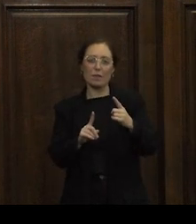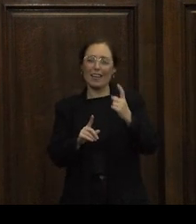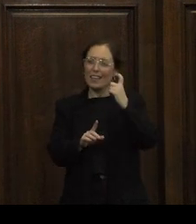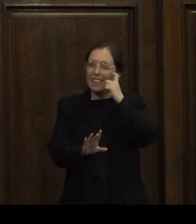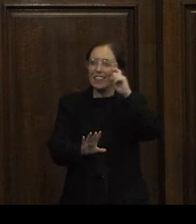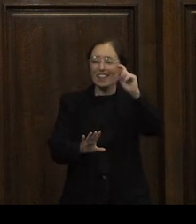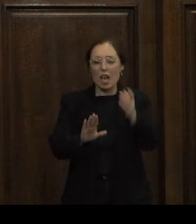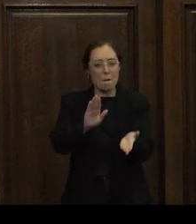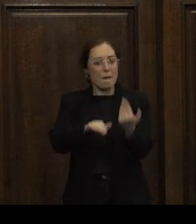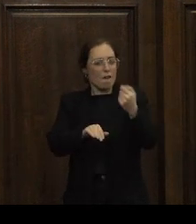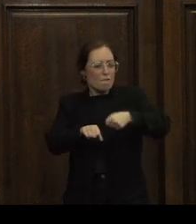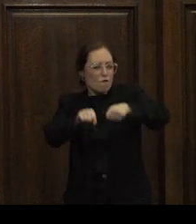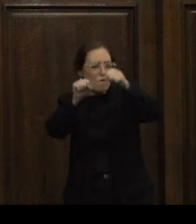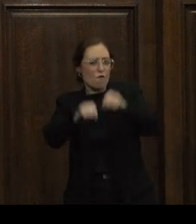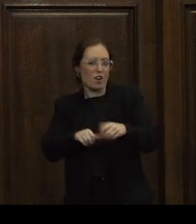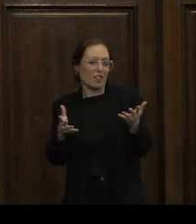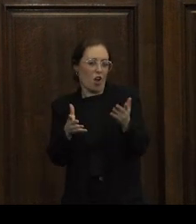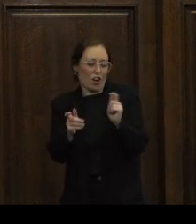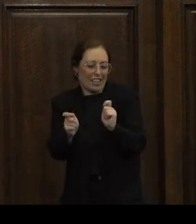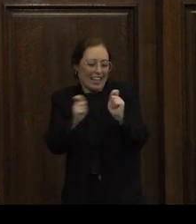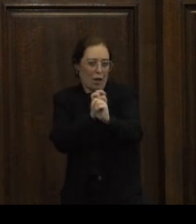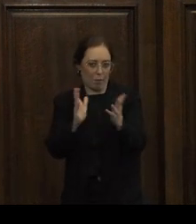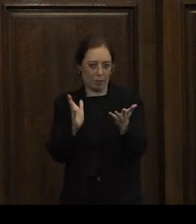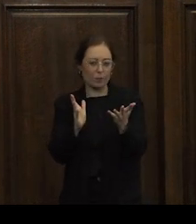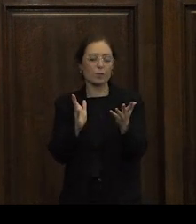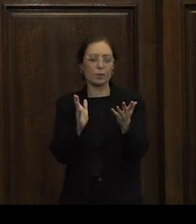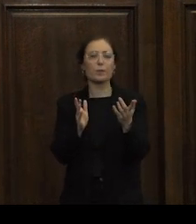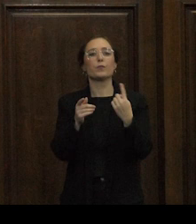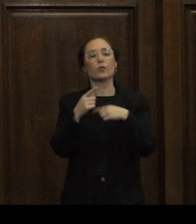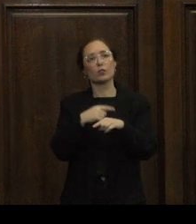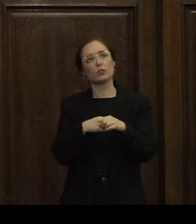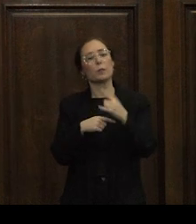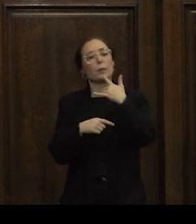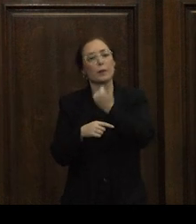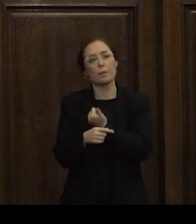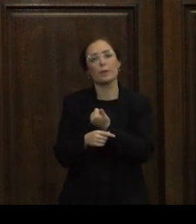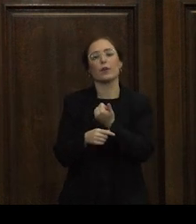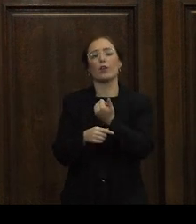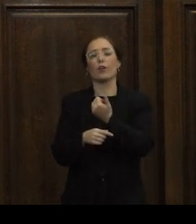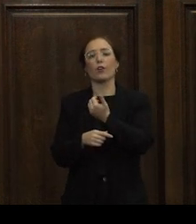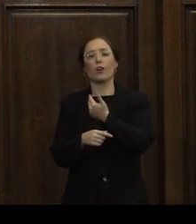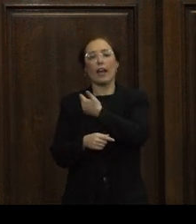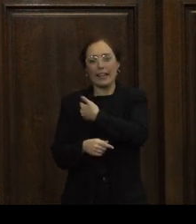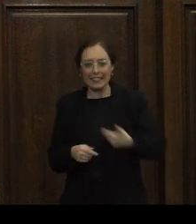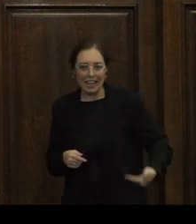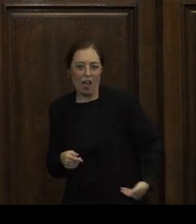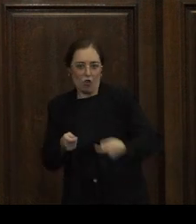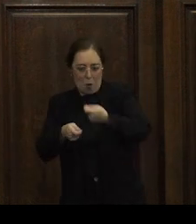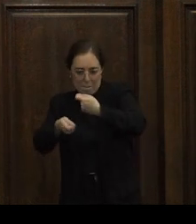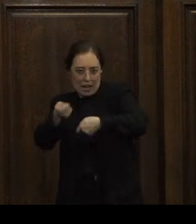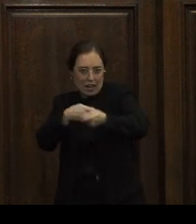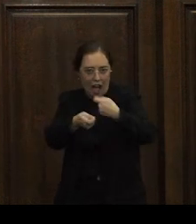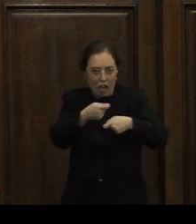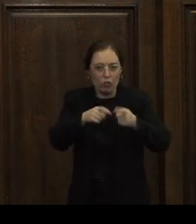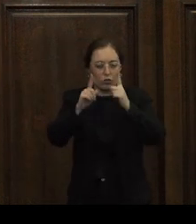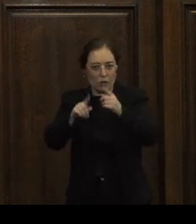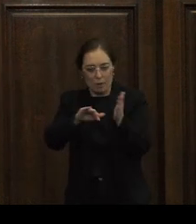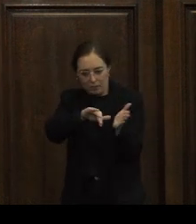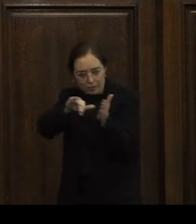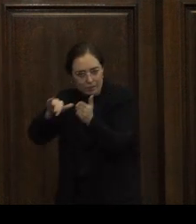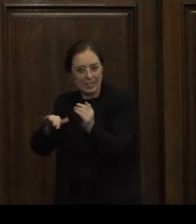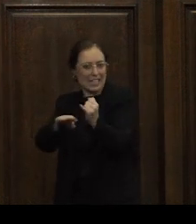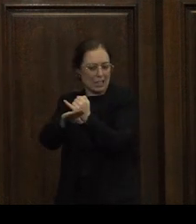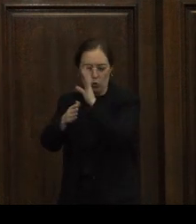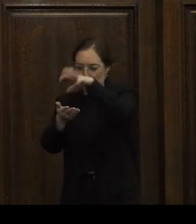refuerzan ese cambio en el plano técnico, ¿no? Por un lado tenemos el Estado y el mercado, como las respectivas mega